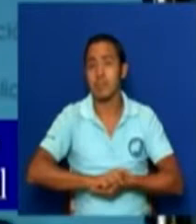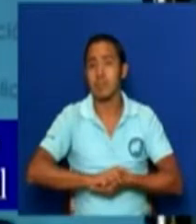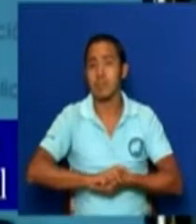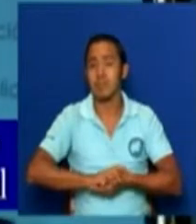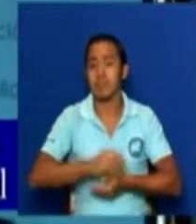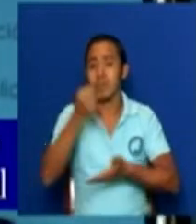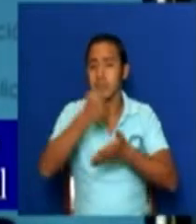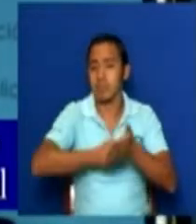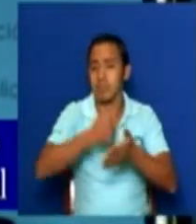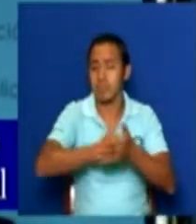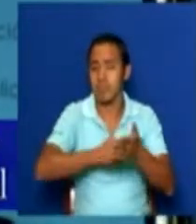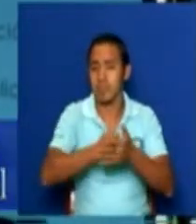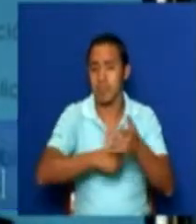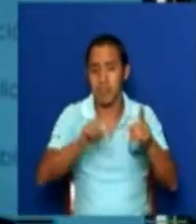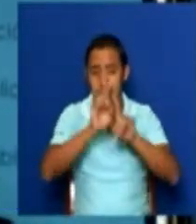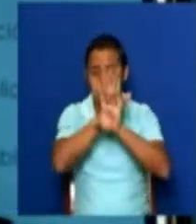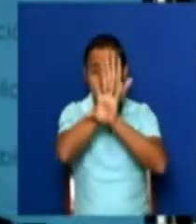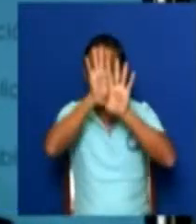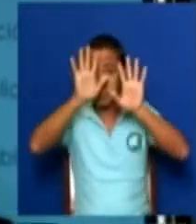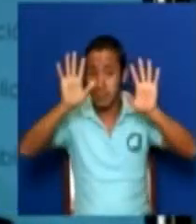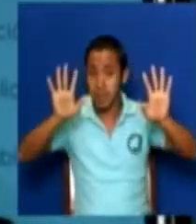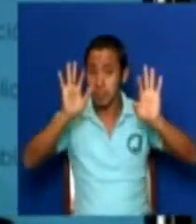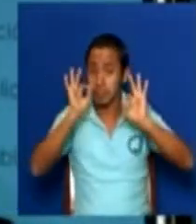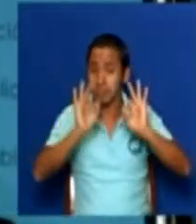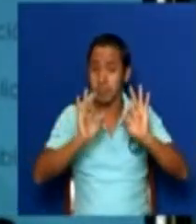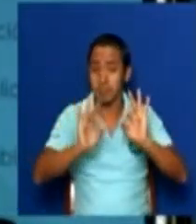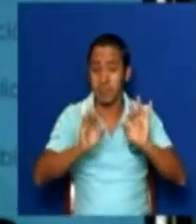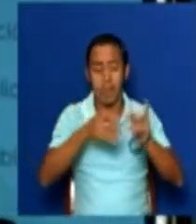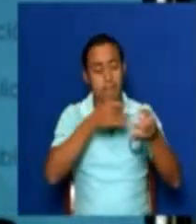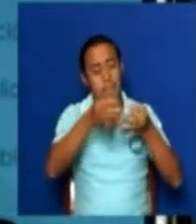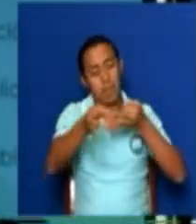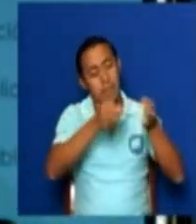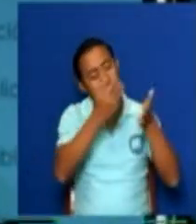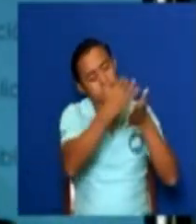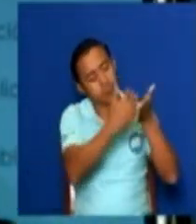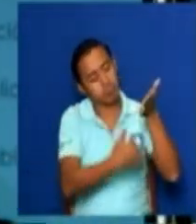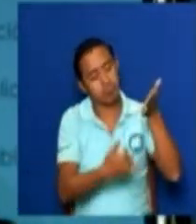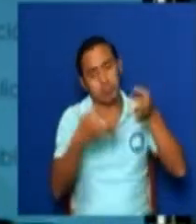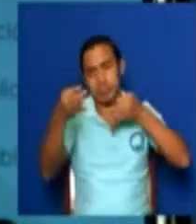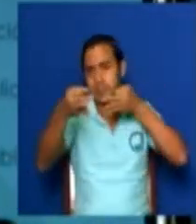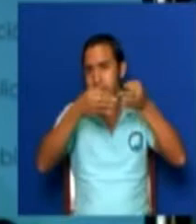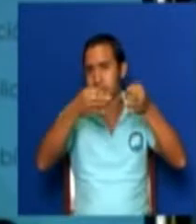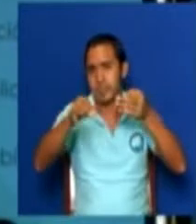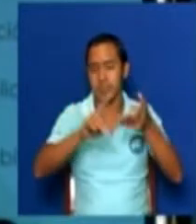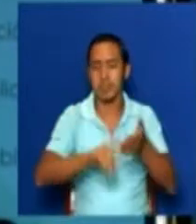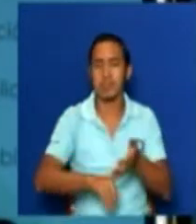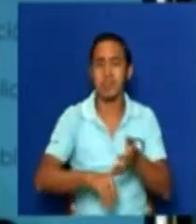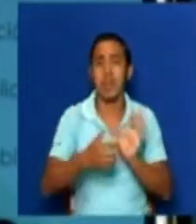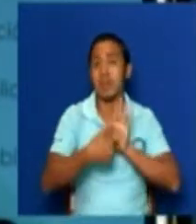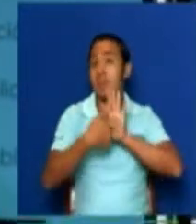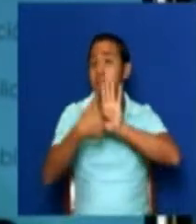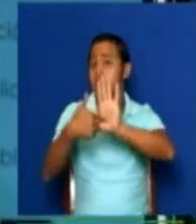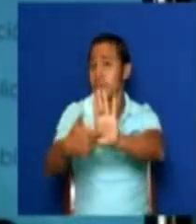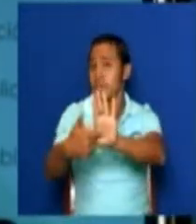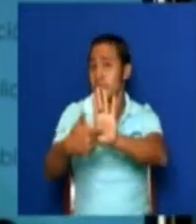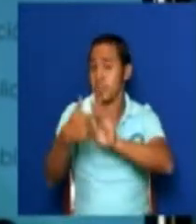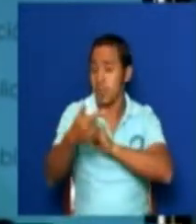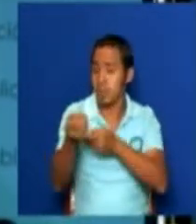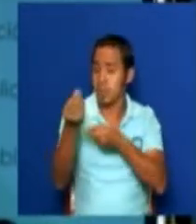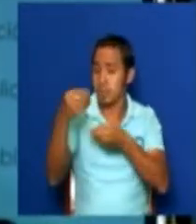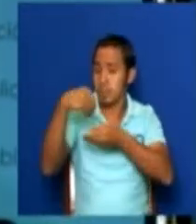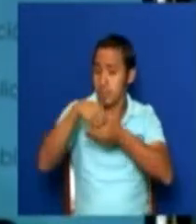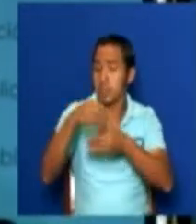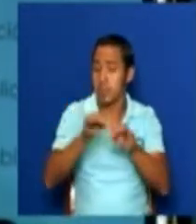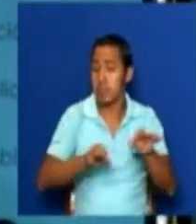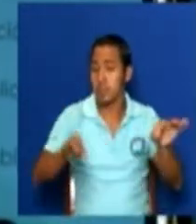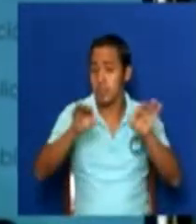Luchar por una mayor transparencia y la obligación de rendir cuentas. Demostrar la importancia de invertir en los